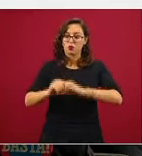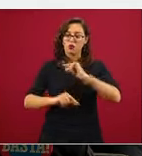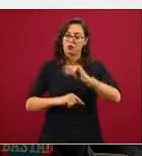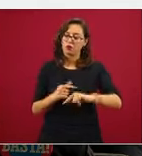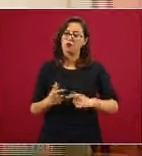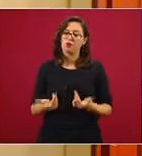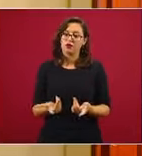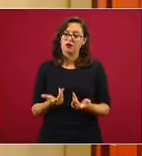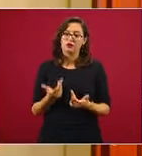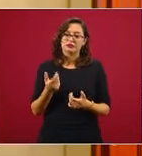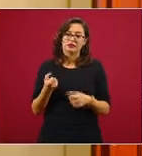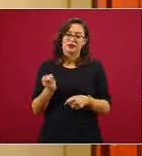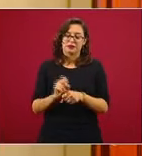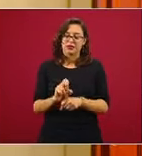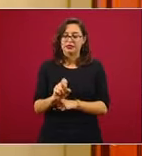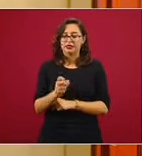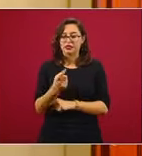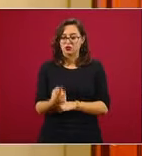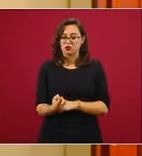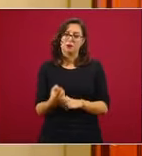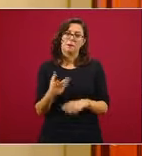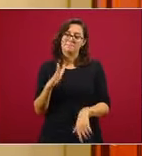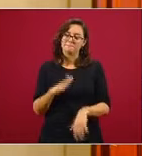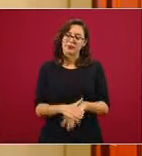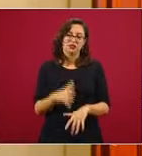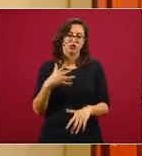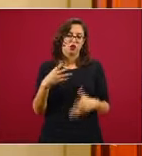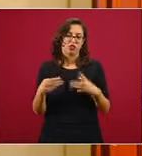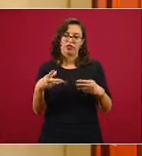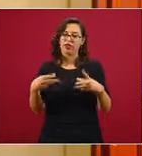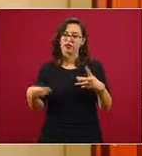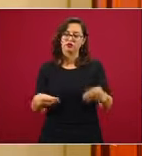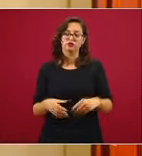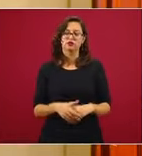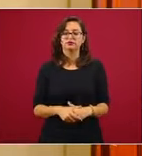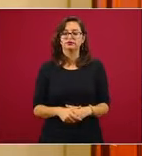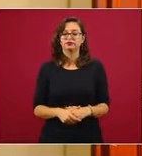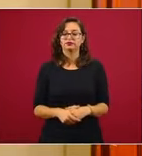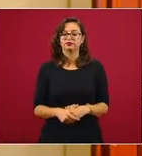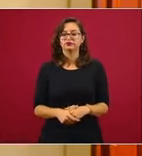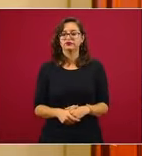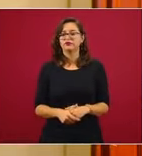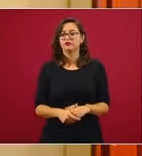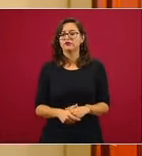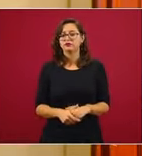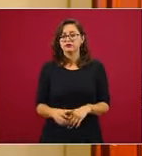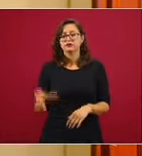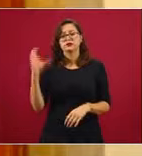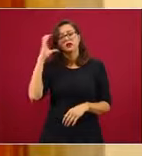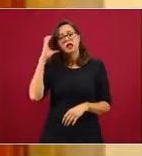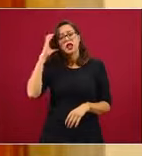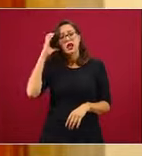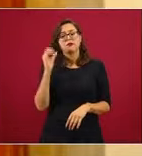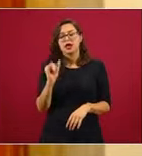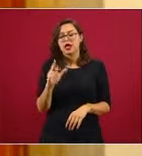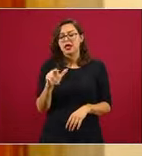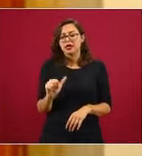pico de la semana 31 en el Estado. Ocupación de camas general acercándose